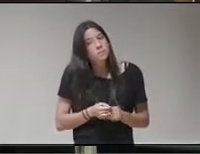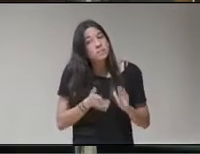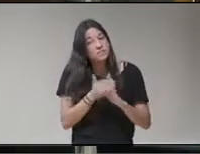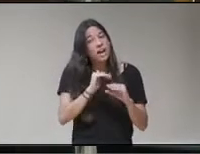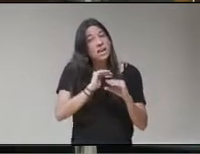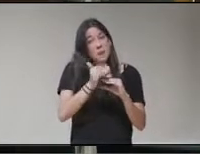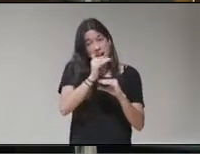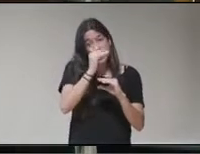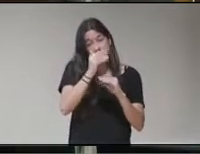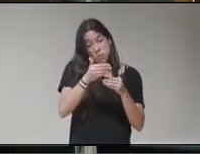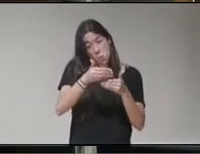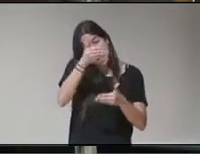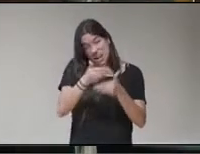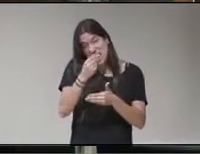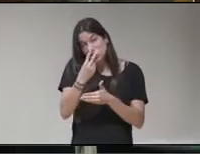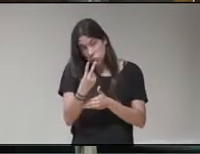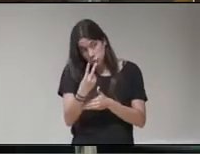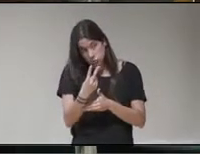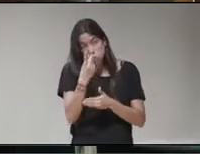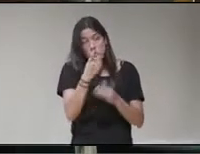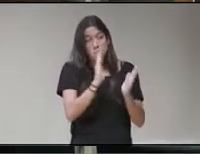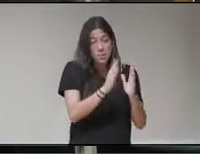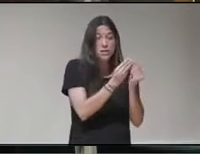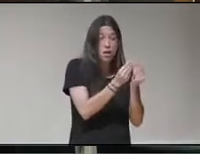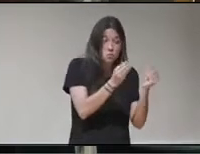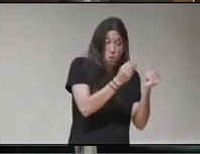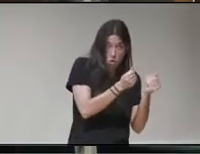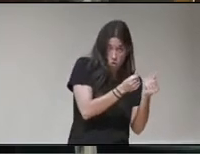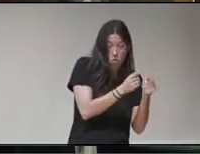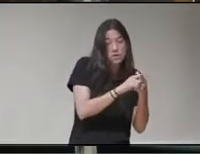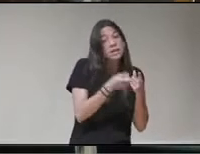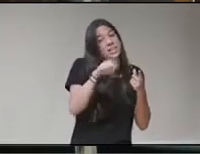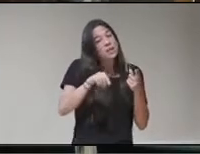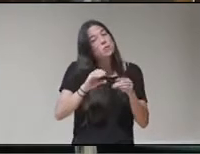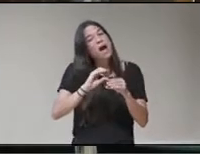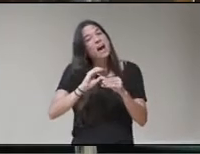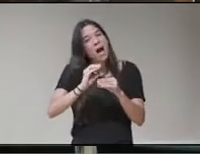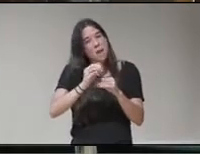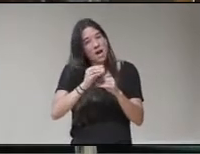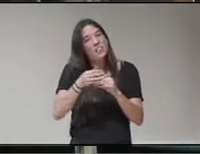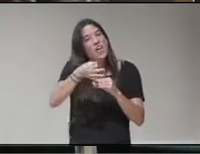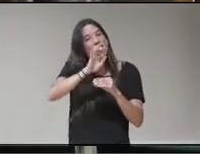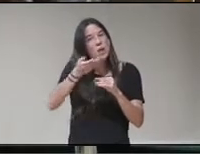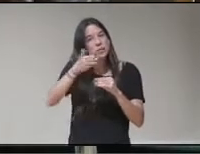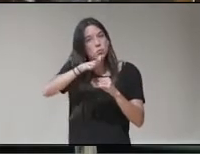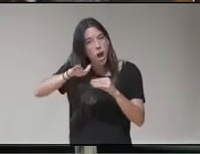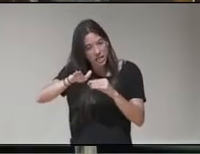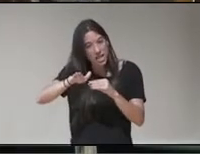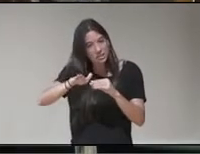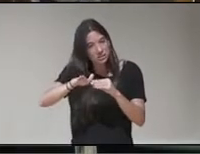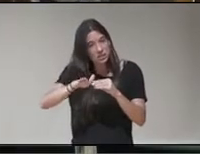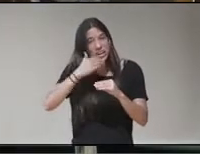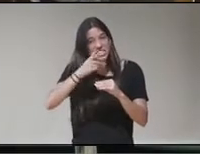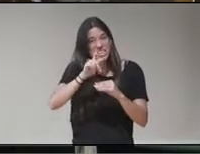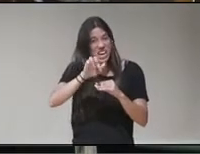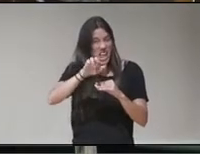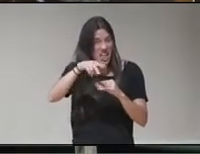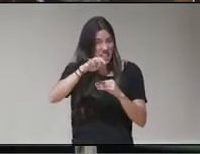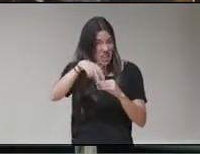el moco que recubre la mucosa, por otro lado, toda esta capa de células muertas y parcialmente queratinizadas